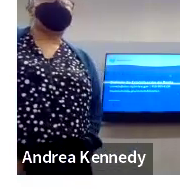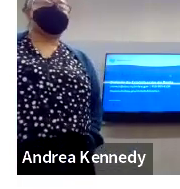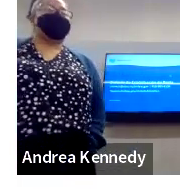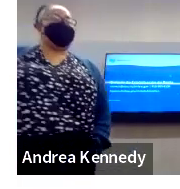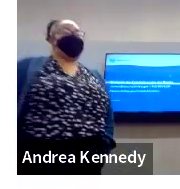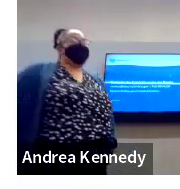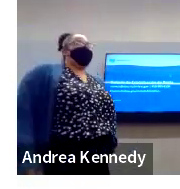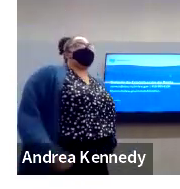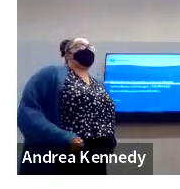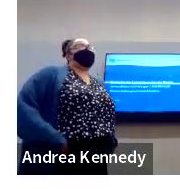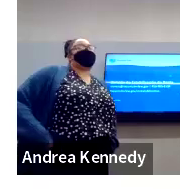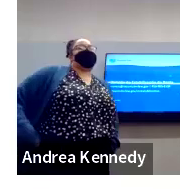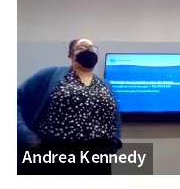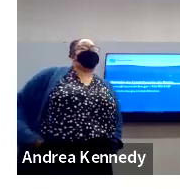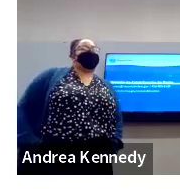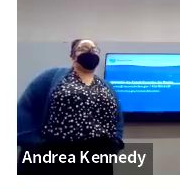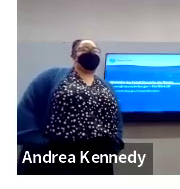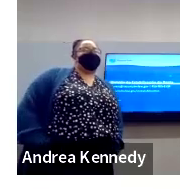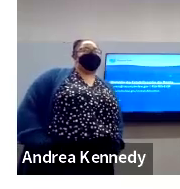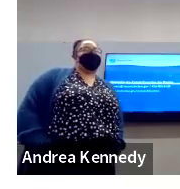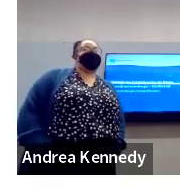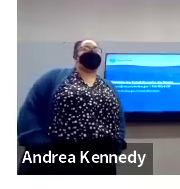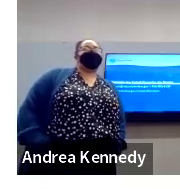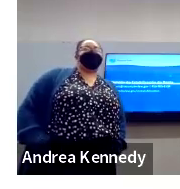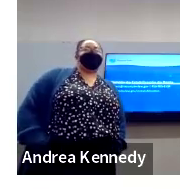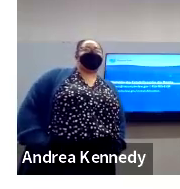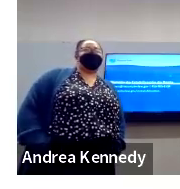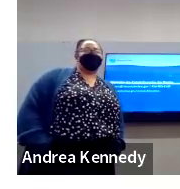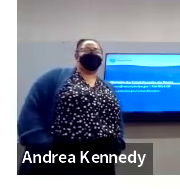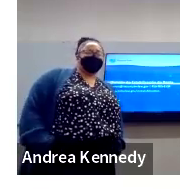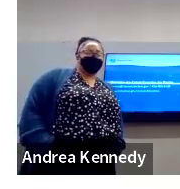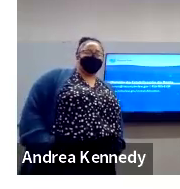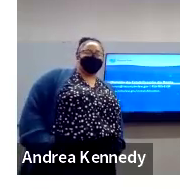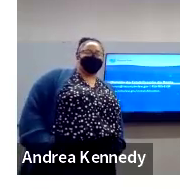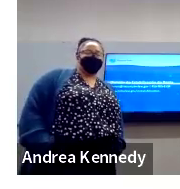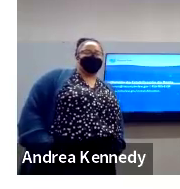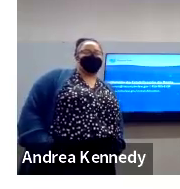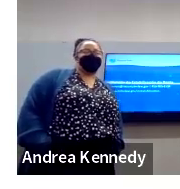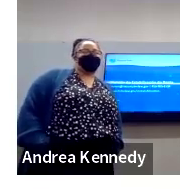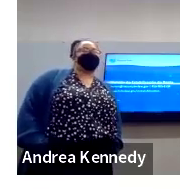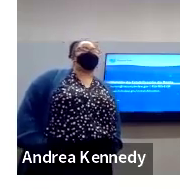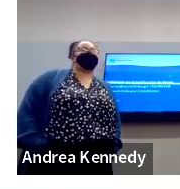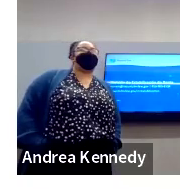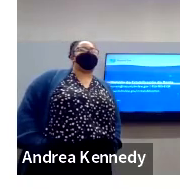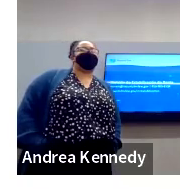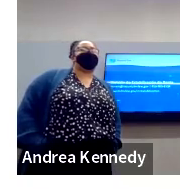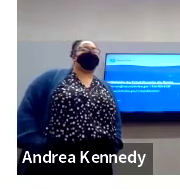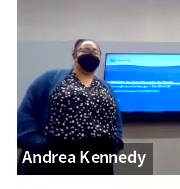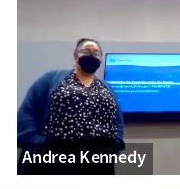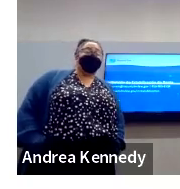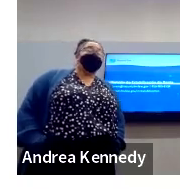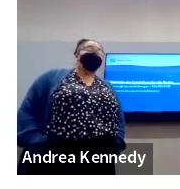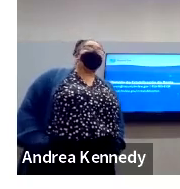So yeah, please feel free to come and reach out to us. Again, we're pretty much always have someone available for English